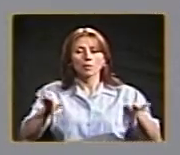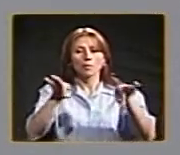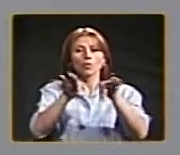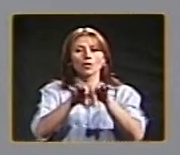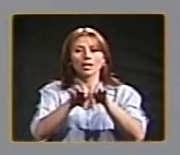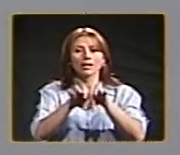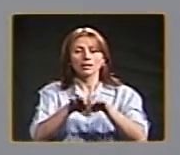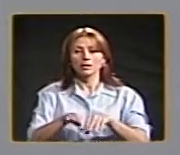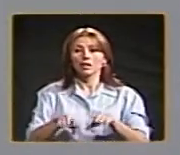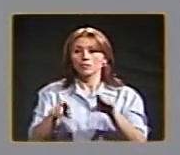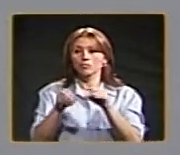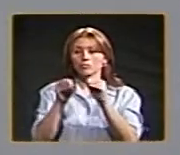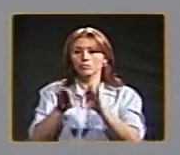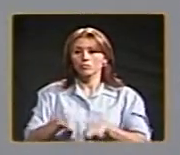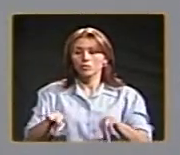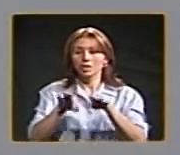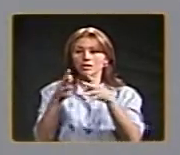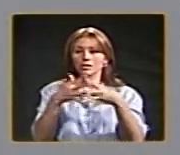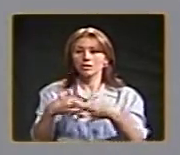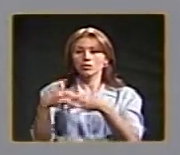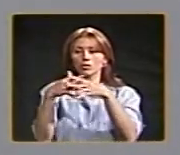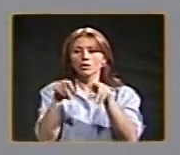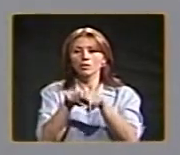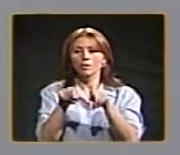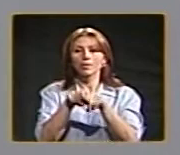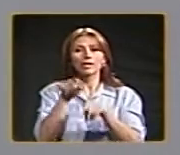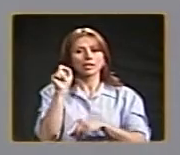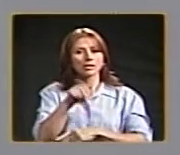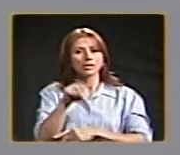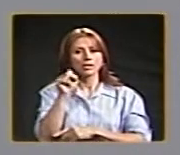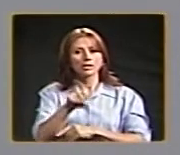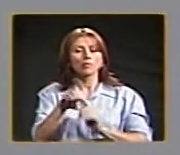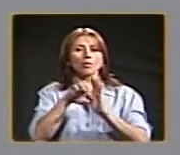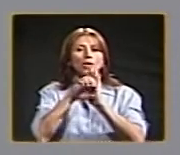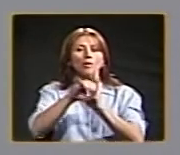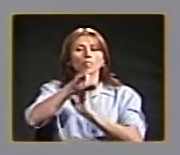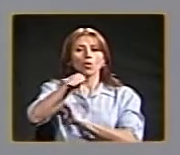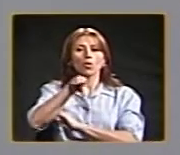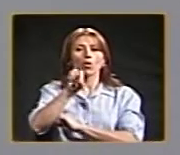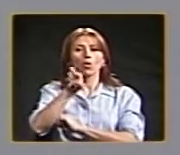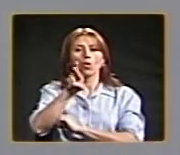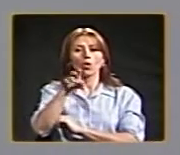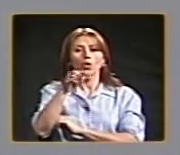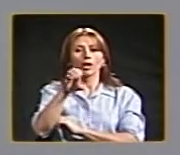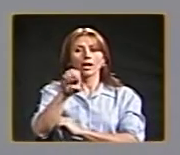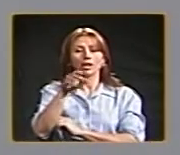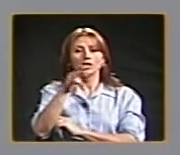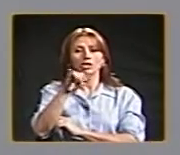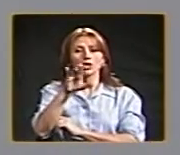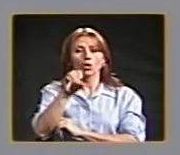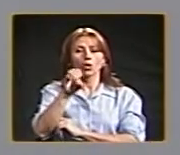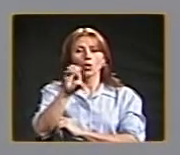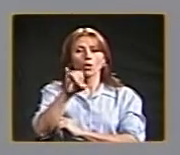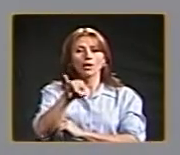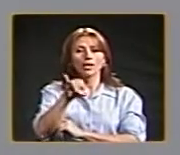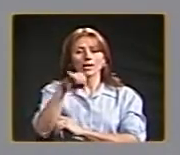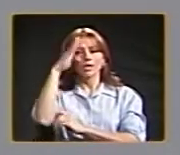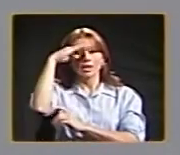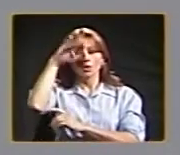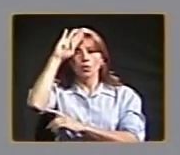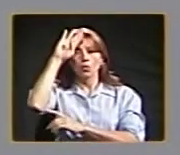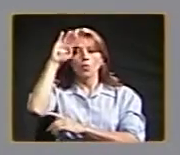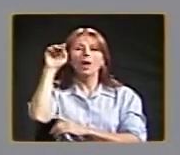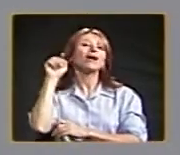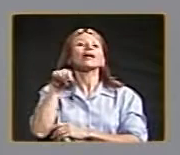los Estados Unidos, sobre todo, ¿verdad? Un gran desarrollo en ese sentido. Sí. Tenemos Jorge Chicoy de Cuba, que es el guitarrista de Iraquer, el grupo de Chucho Valdés,